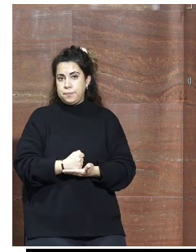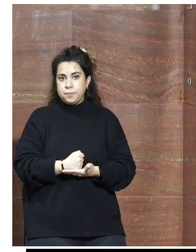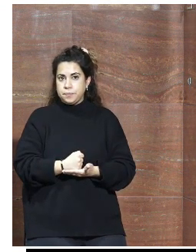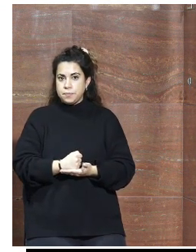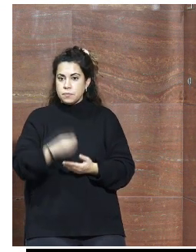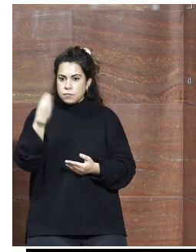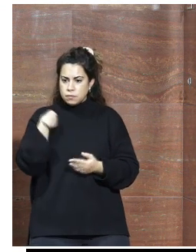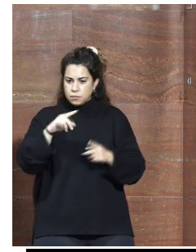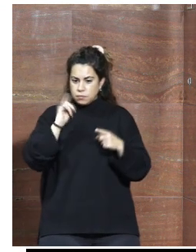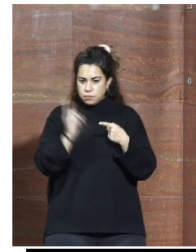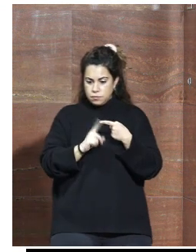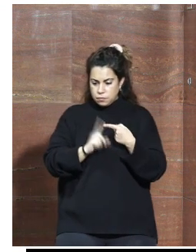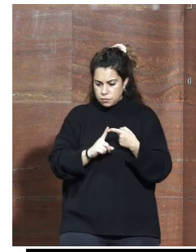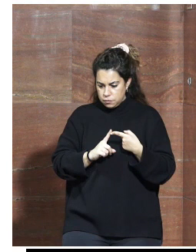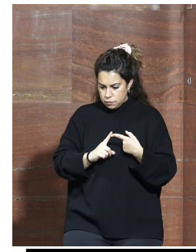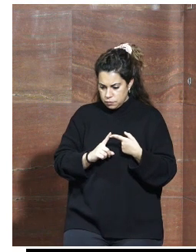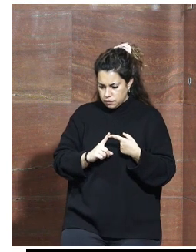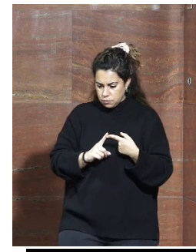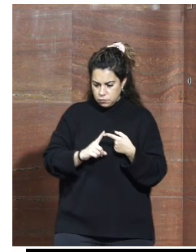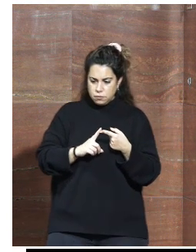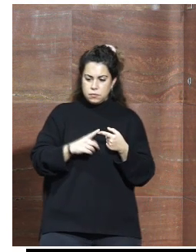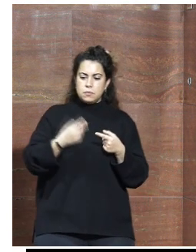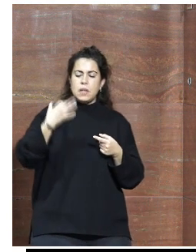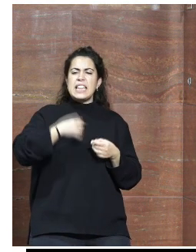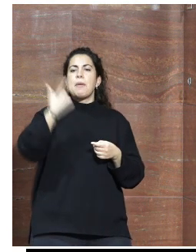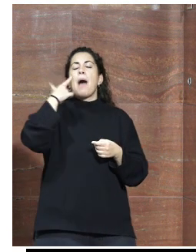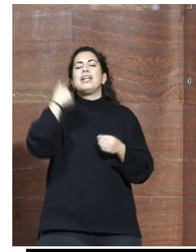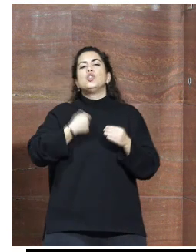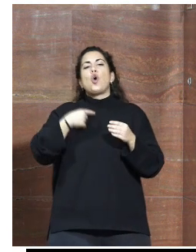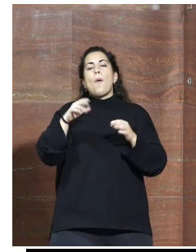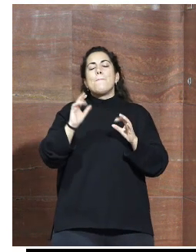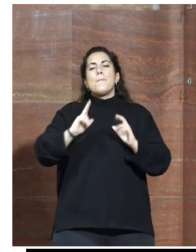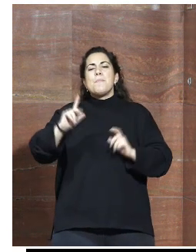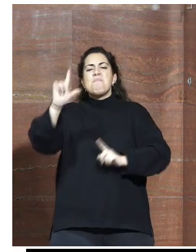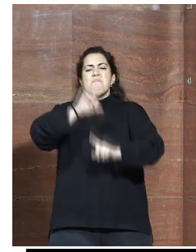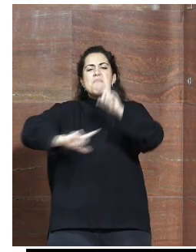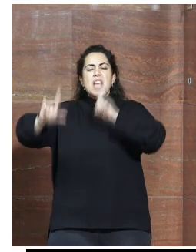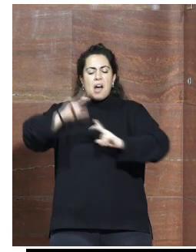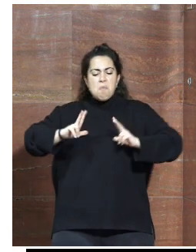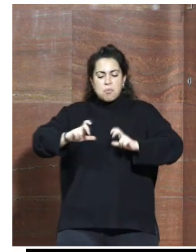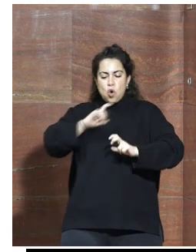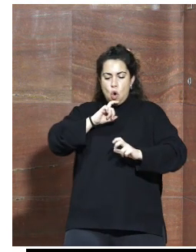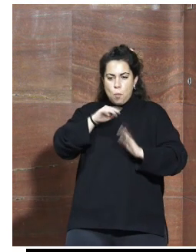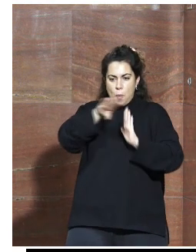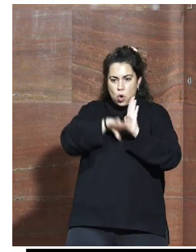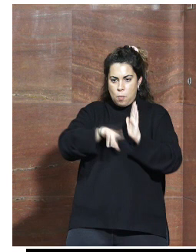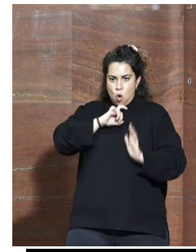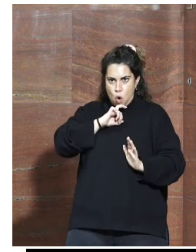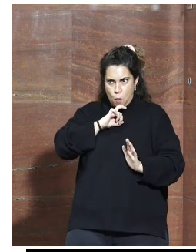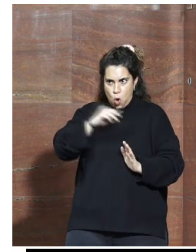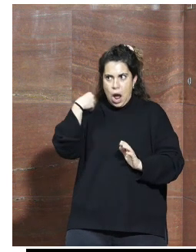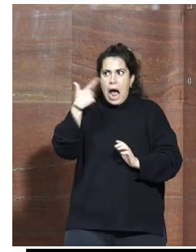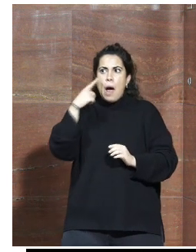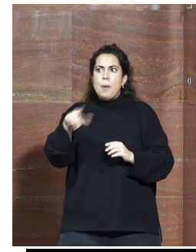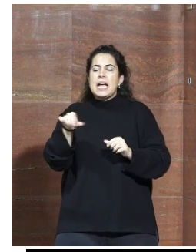En primer lugar, tenemos que ver cómo programo mi viaje. Y ya estamos utilizando, por lo tanto, otros medios que deben ser